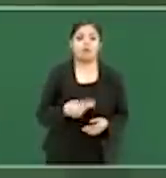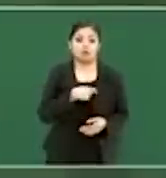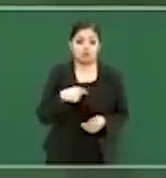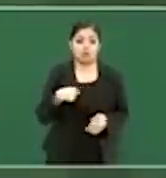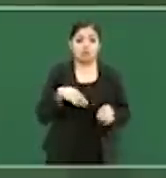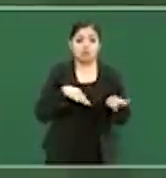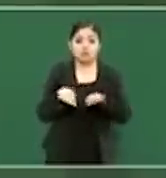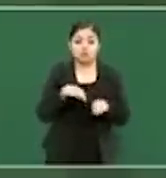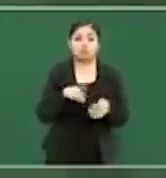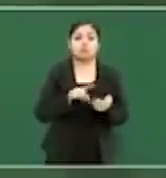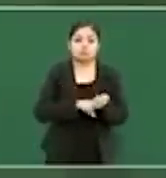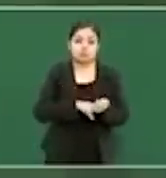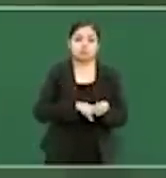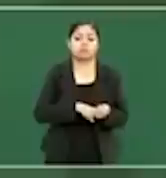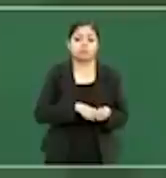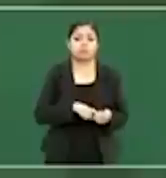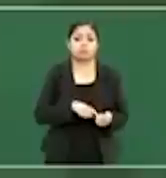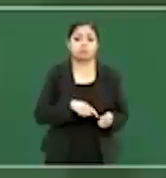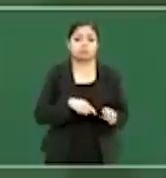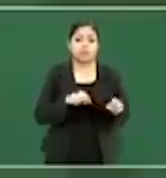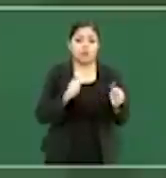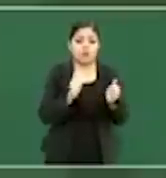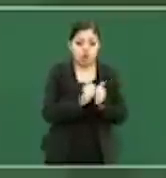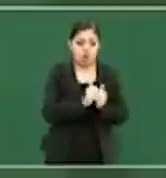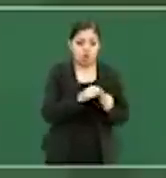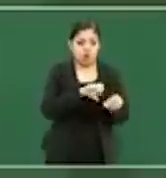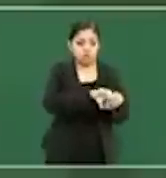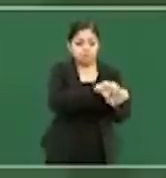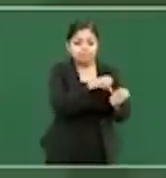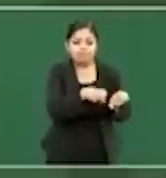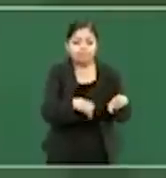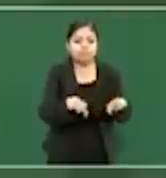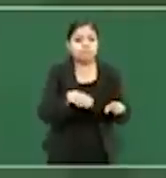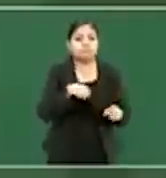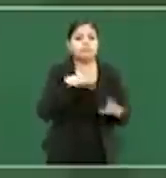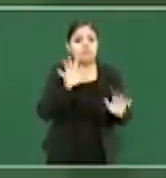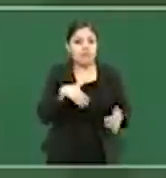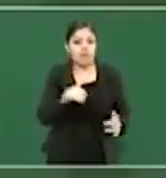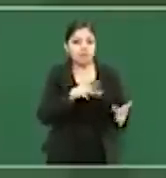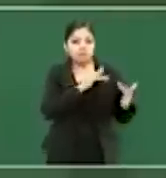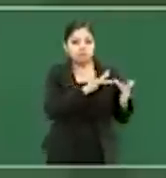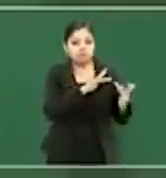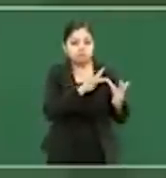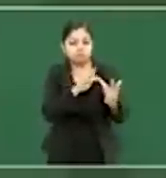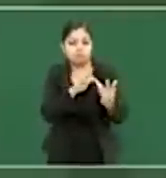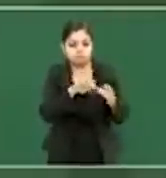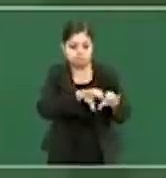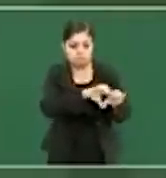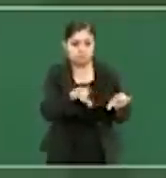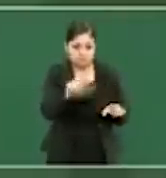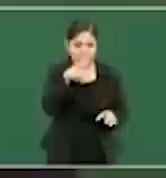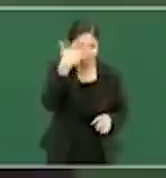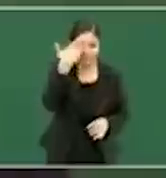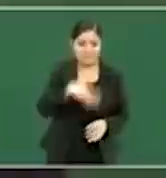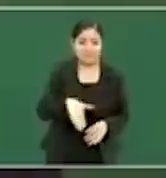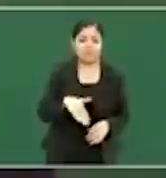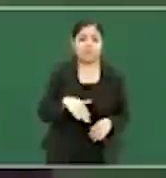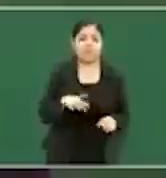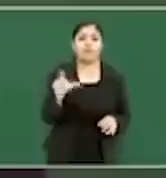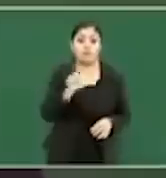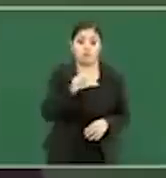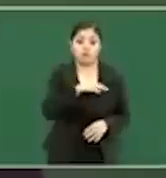operando con la mayoría de los ductos. Eso no se podía hacer. Saben que cuando tomamos la